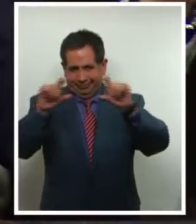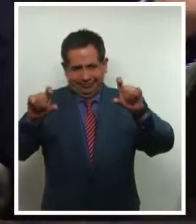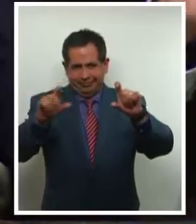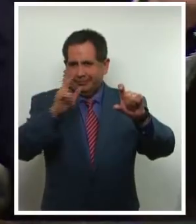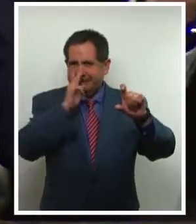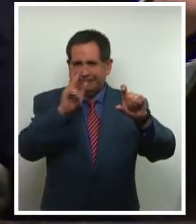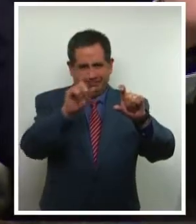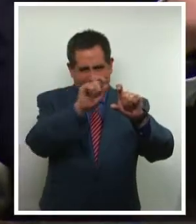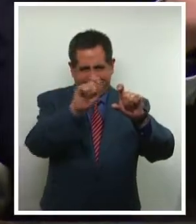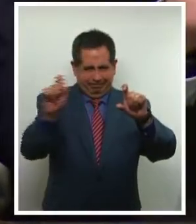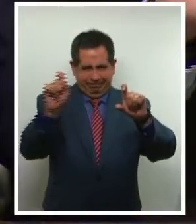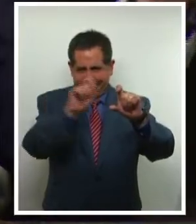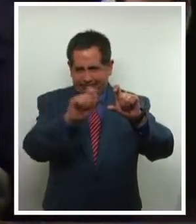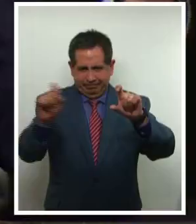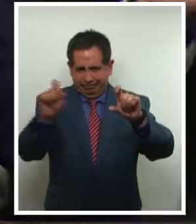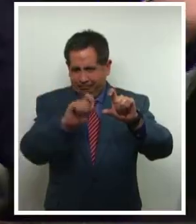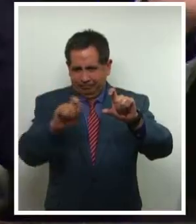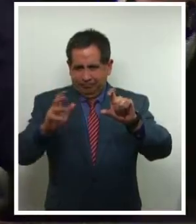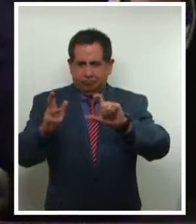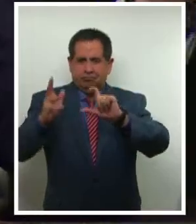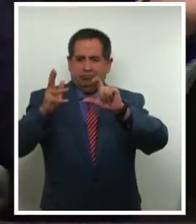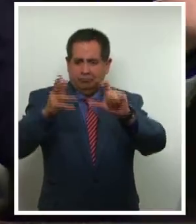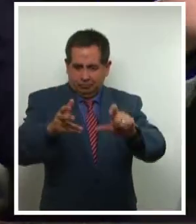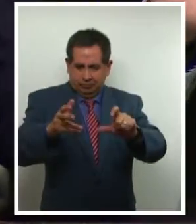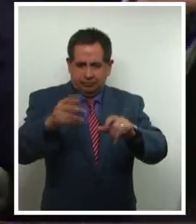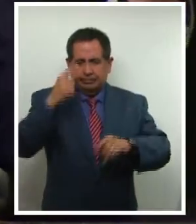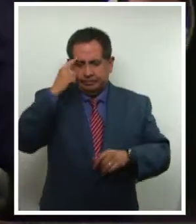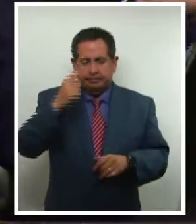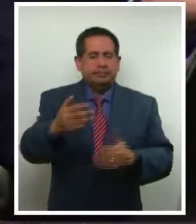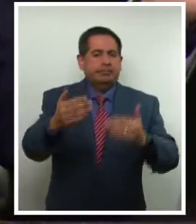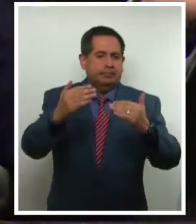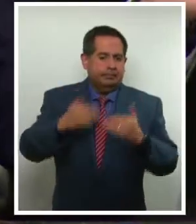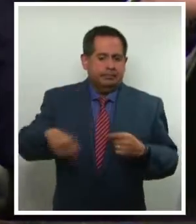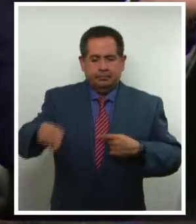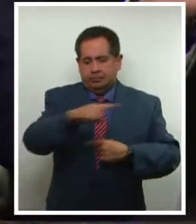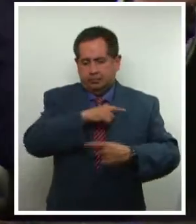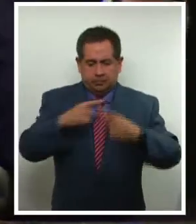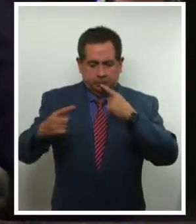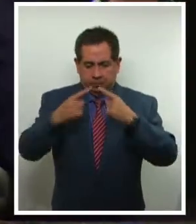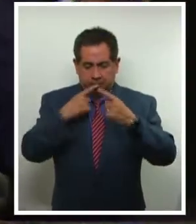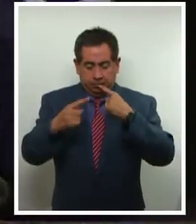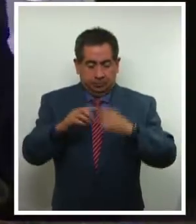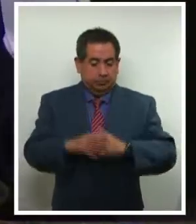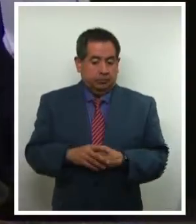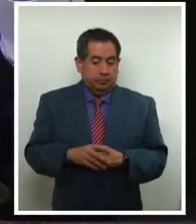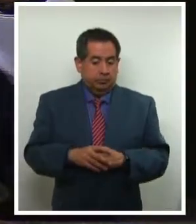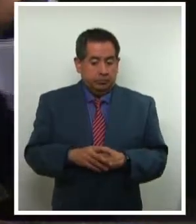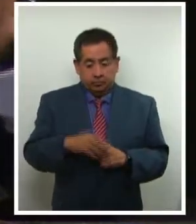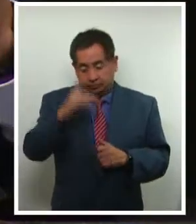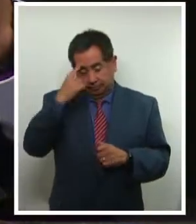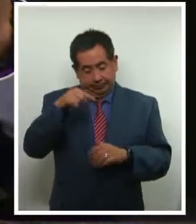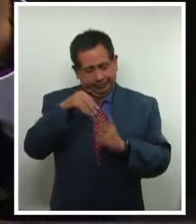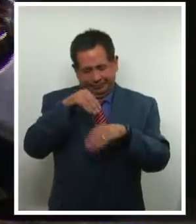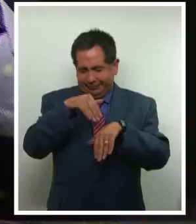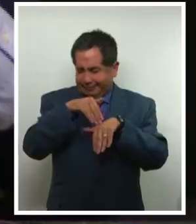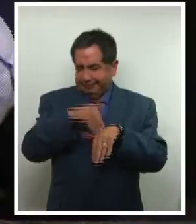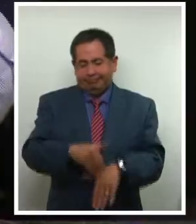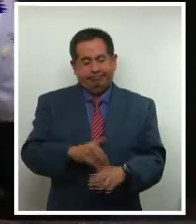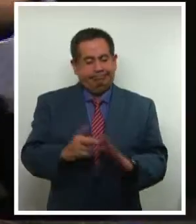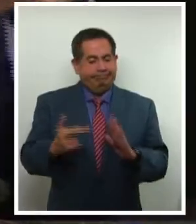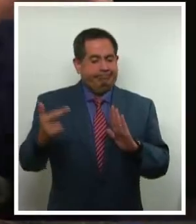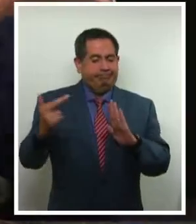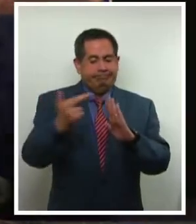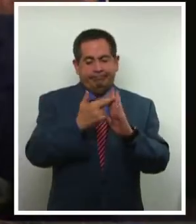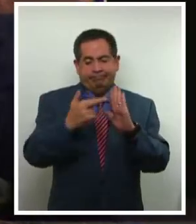términos en que la sostiene a fin de que pasemos a la votación, para pegarnos estrictamente